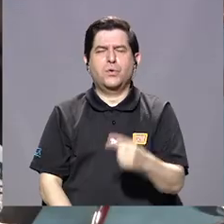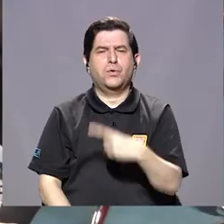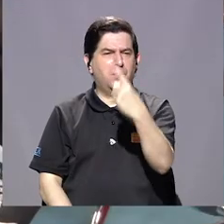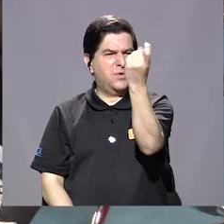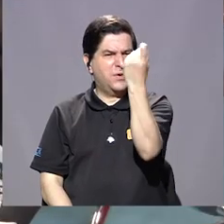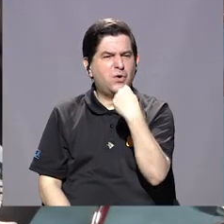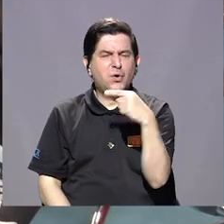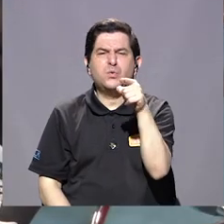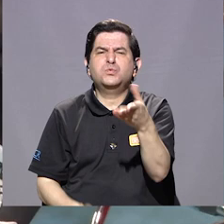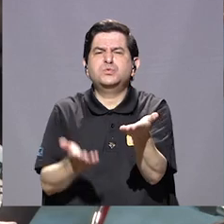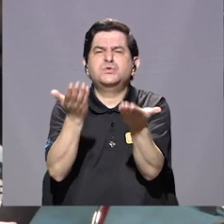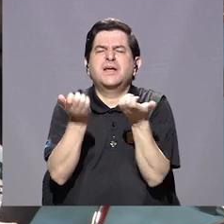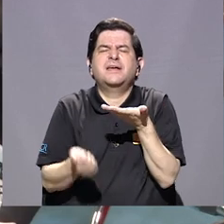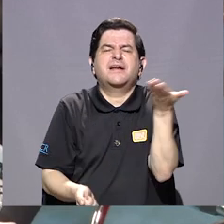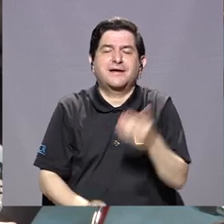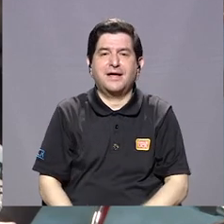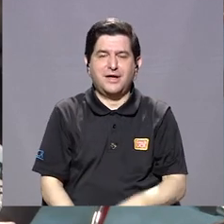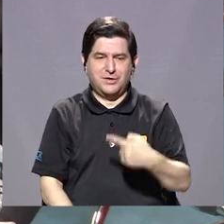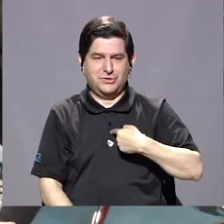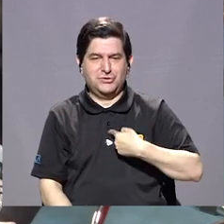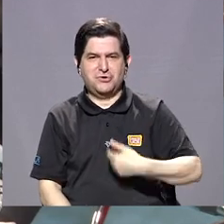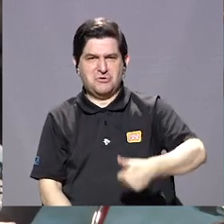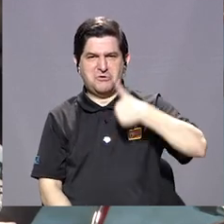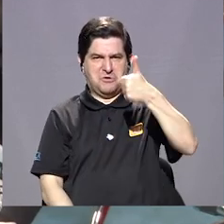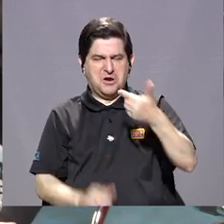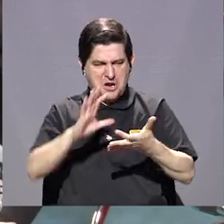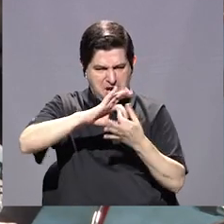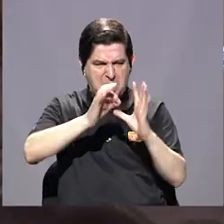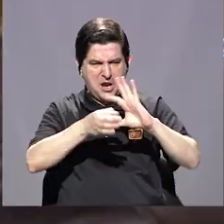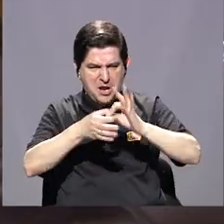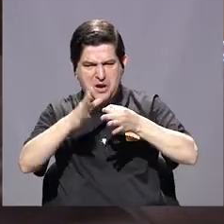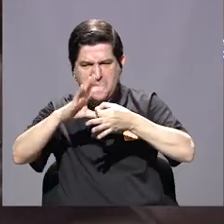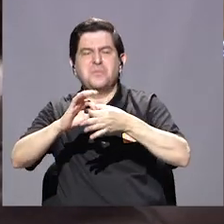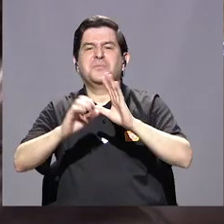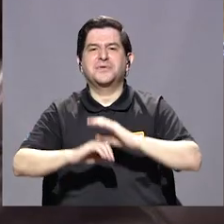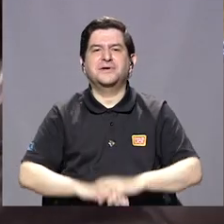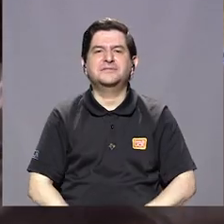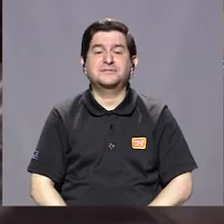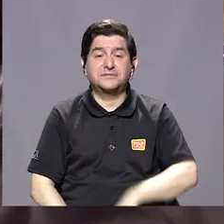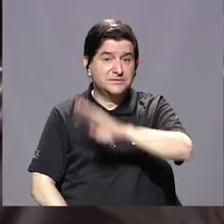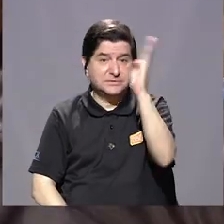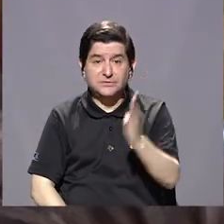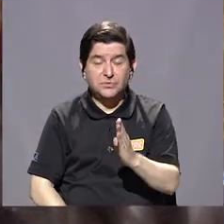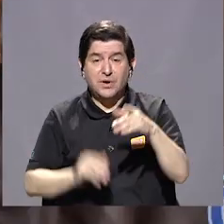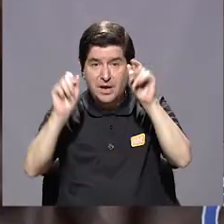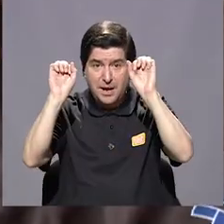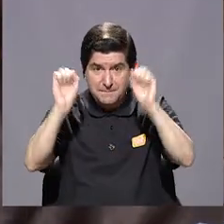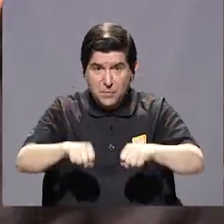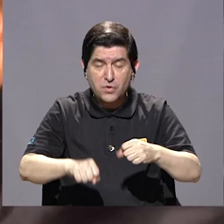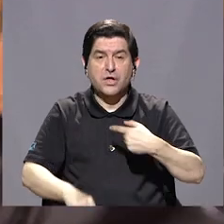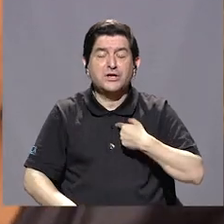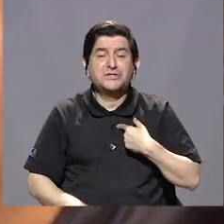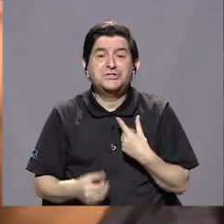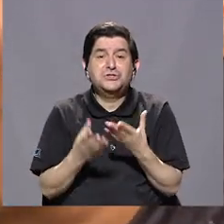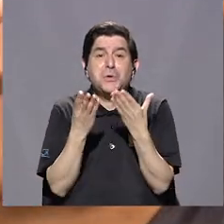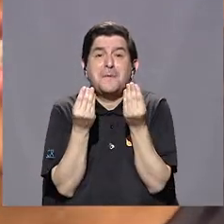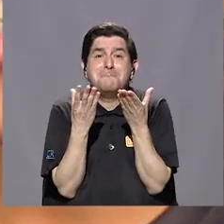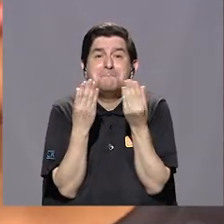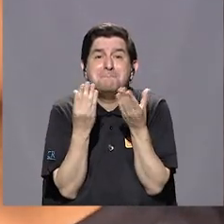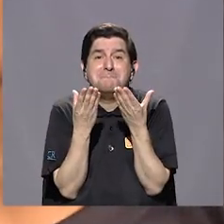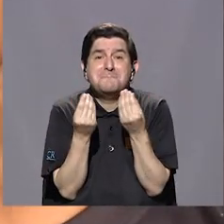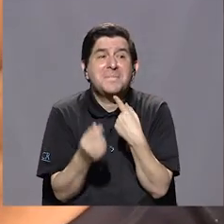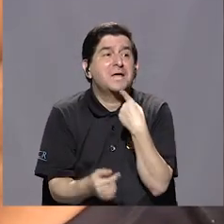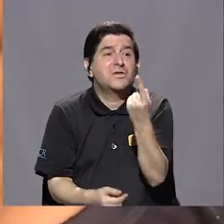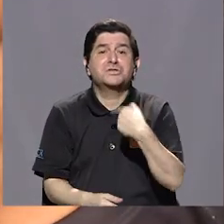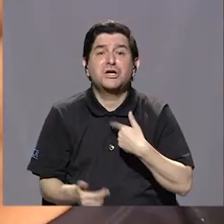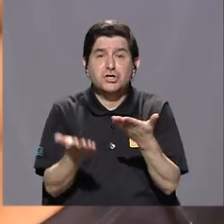preguntaban, ¿qué quiere hacer? Yo decía, campeona olímpica, campeona olímpica, campeona olímpica. Y como no lo logré, a mí me daba terror decir